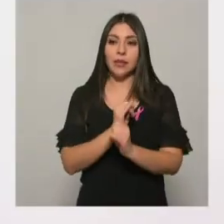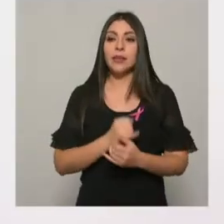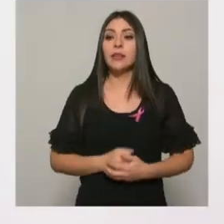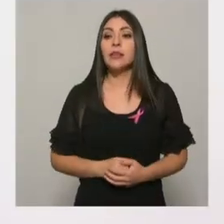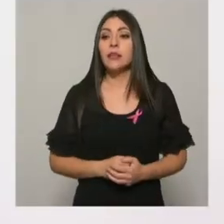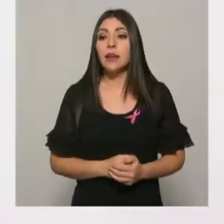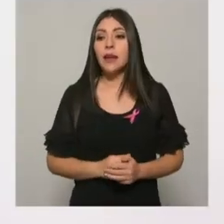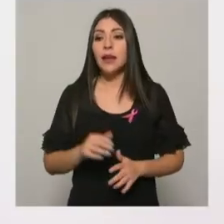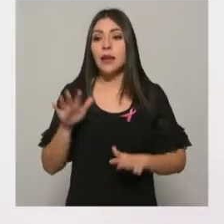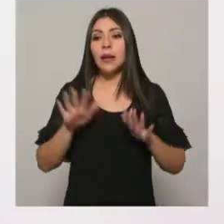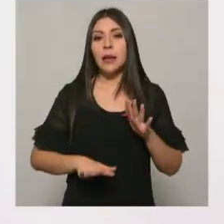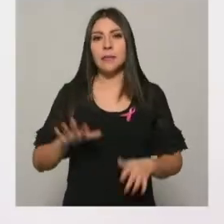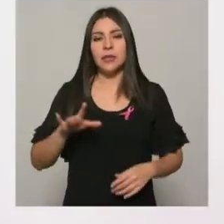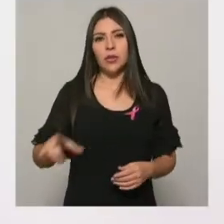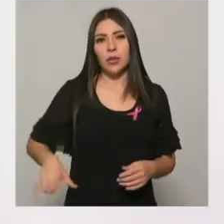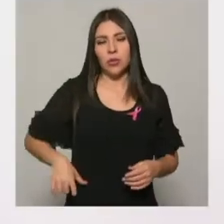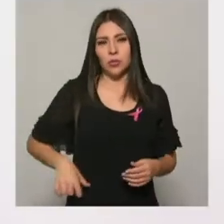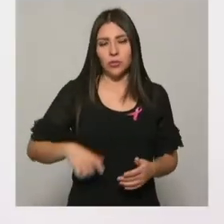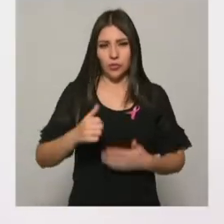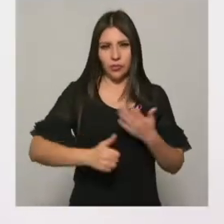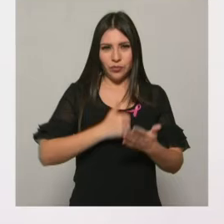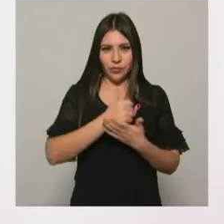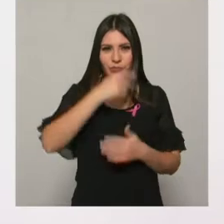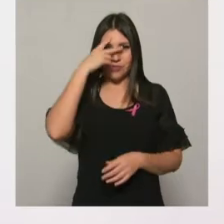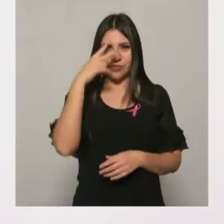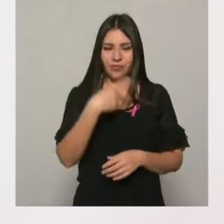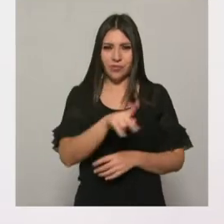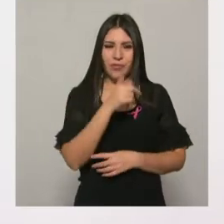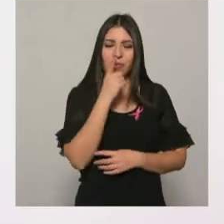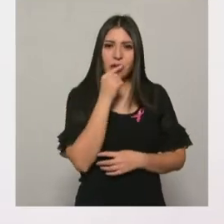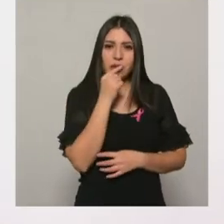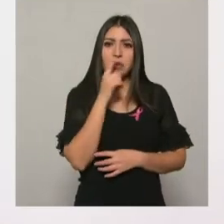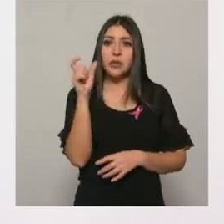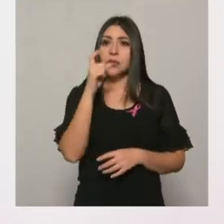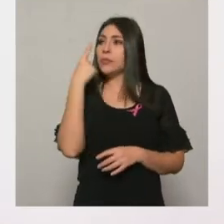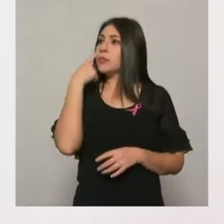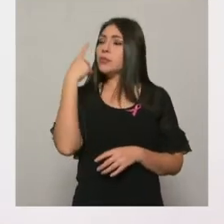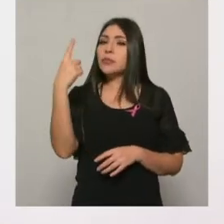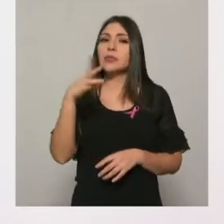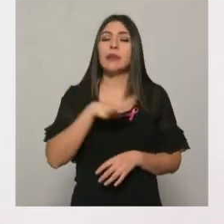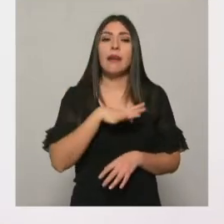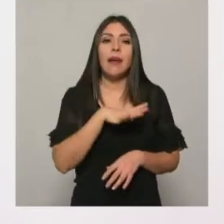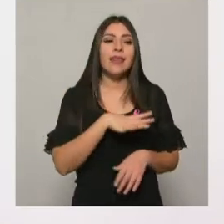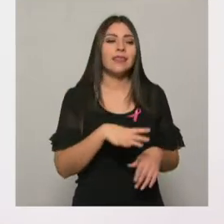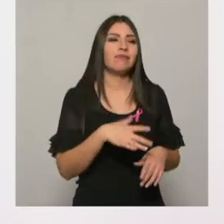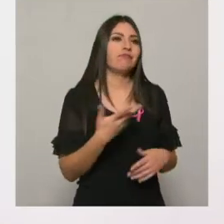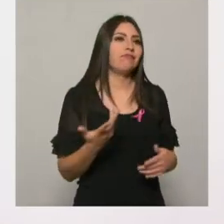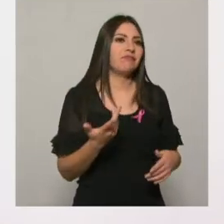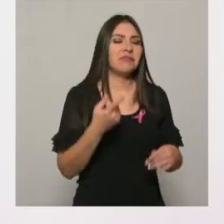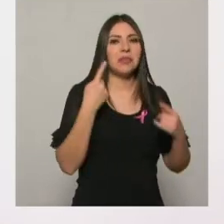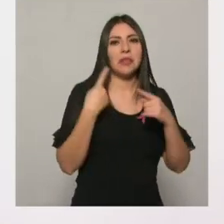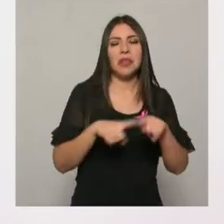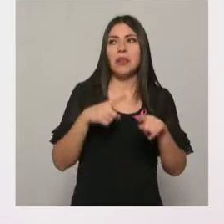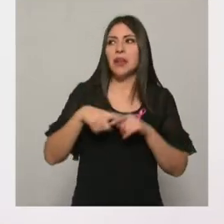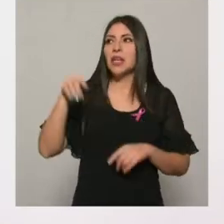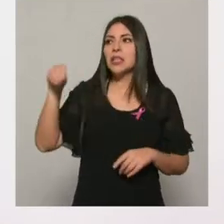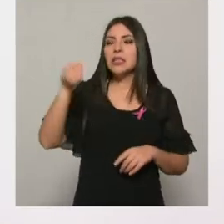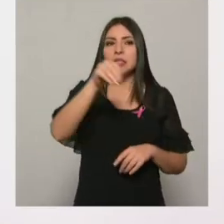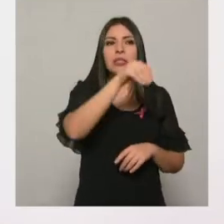se percatan que hay un aumento además de ciertos robos en la calle, en vía pública, con o sin